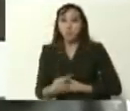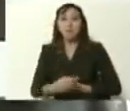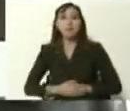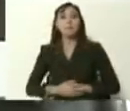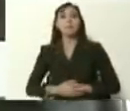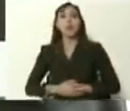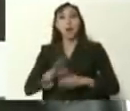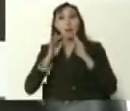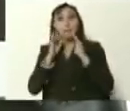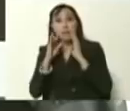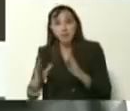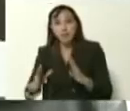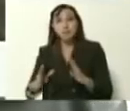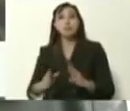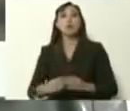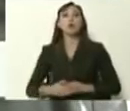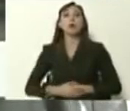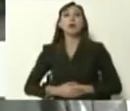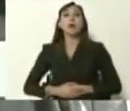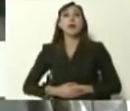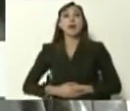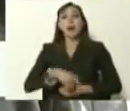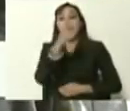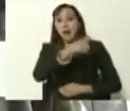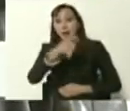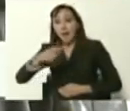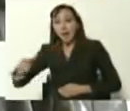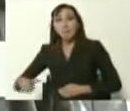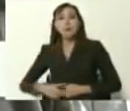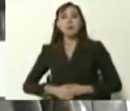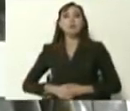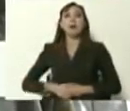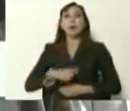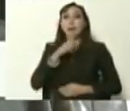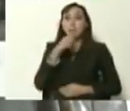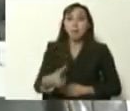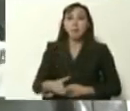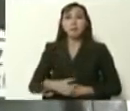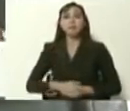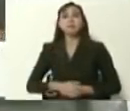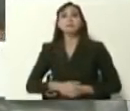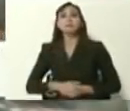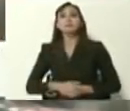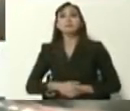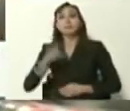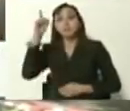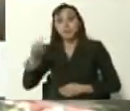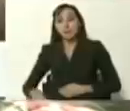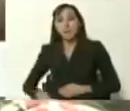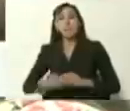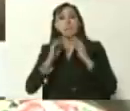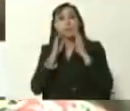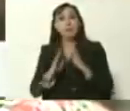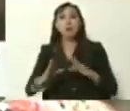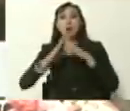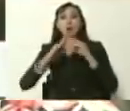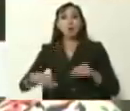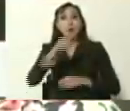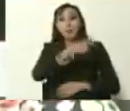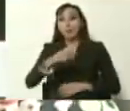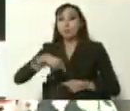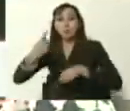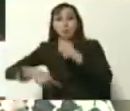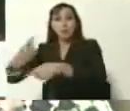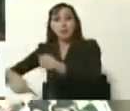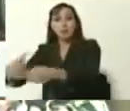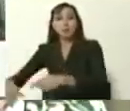bendición. Bendeciré a los que te bendijeren y a los que te maldijeren maldeciré, y serán benditas en ti todas las familias de la